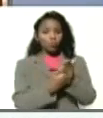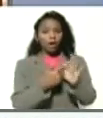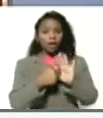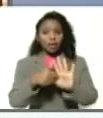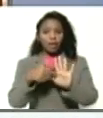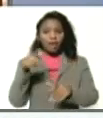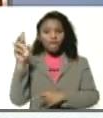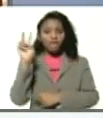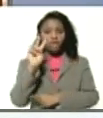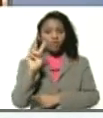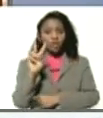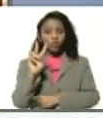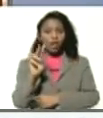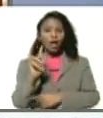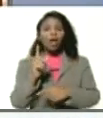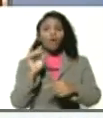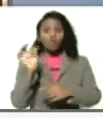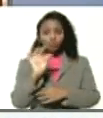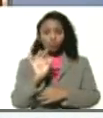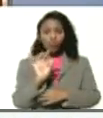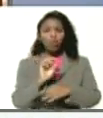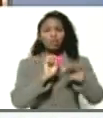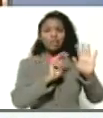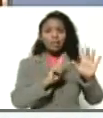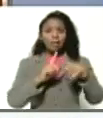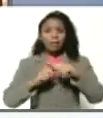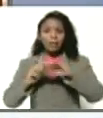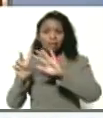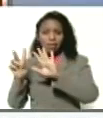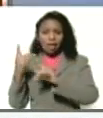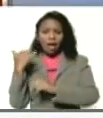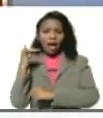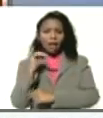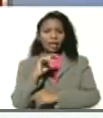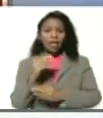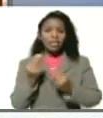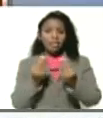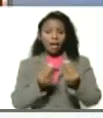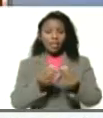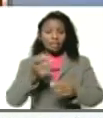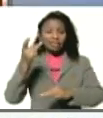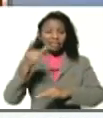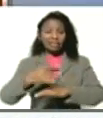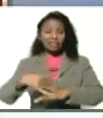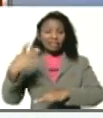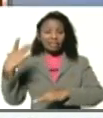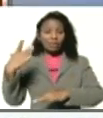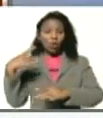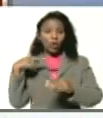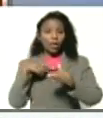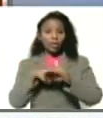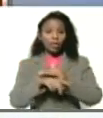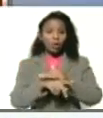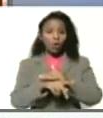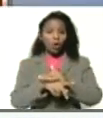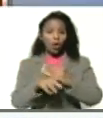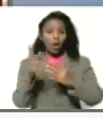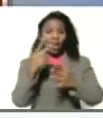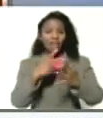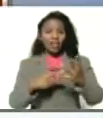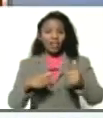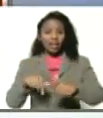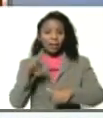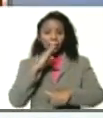que funciona el 77 pero creo que en esta etapa dada la gravedad con que entró la variante brasilera en